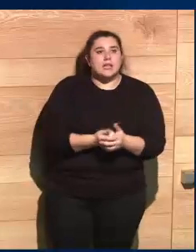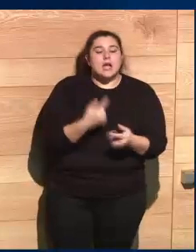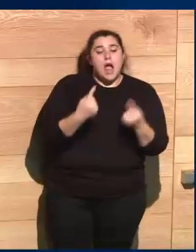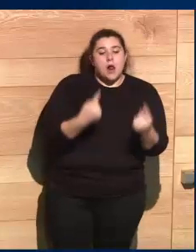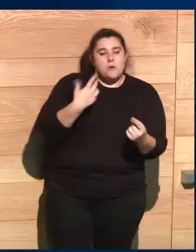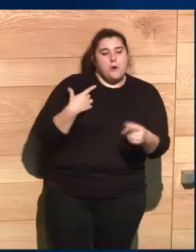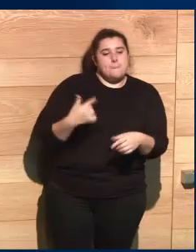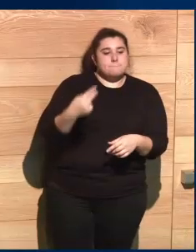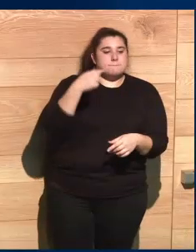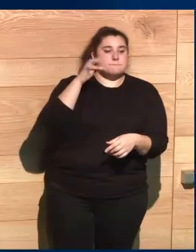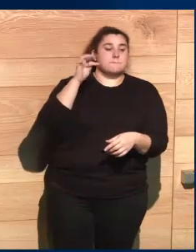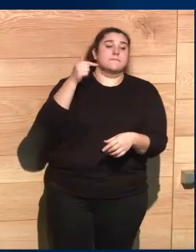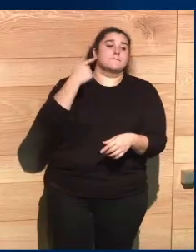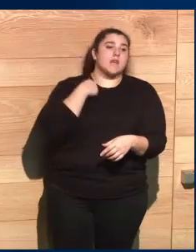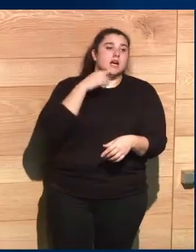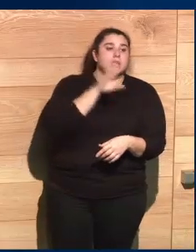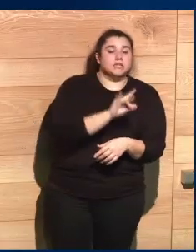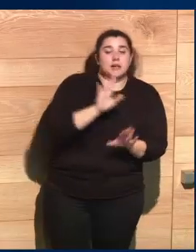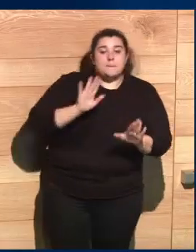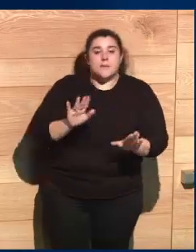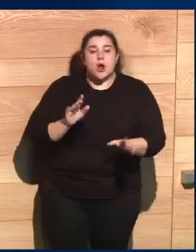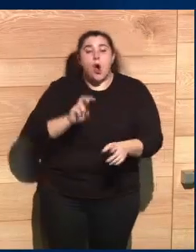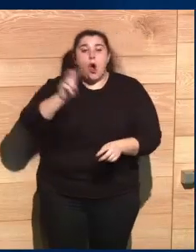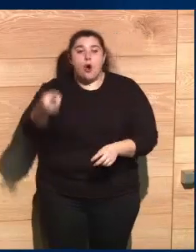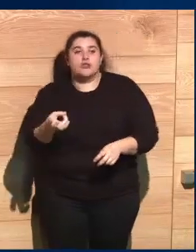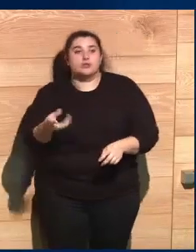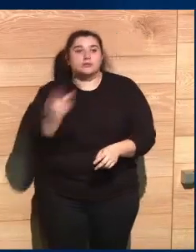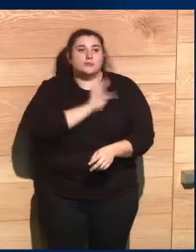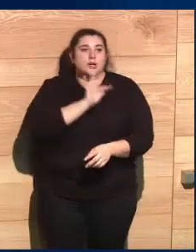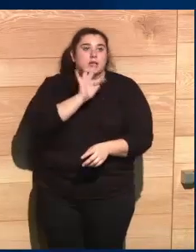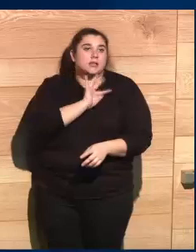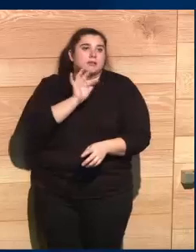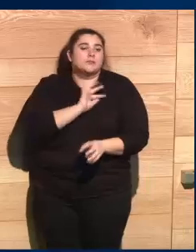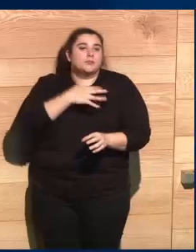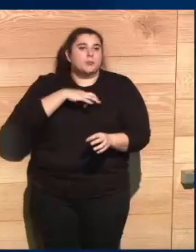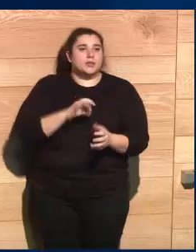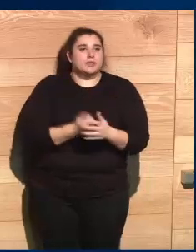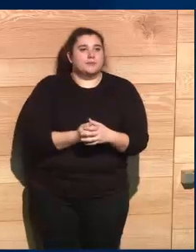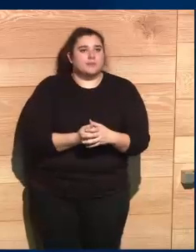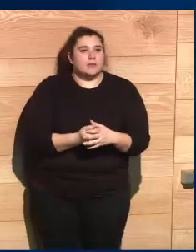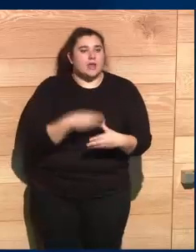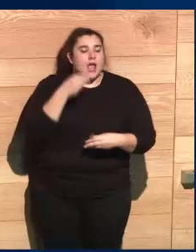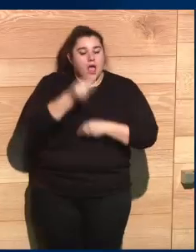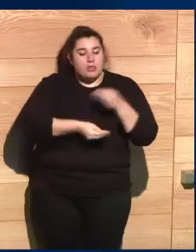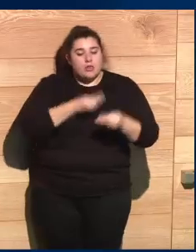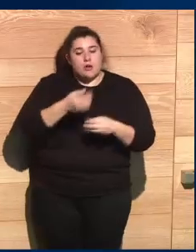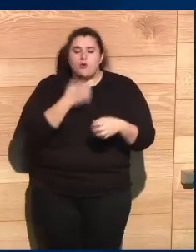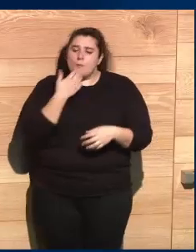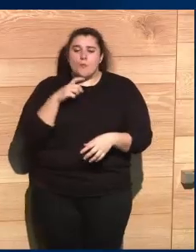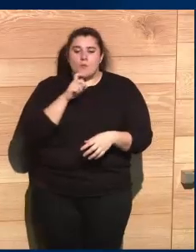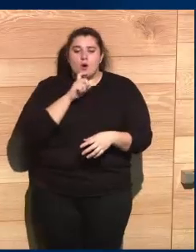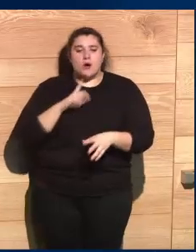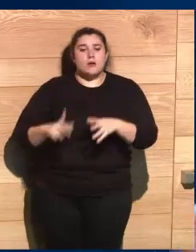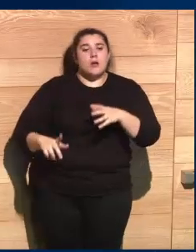algo. Y lo que te da el chute de dopamina es el ring ding ding de que tú has ganado. Y lo estás haciendo de una manera mecánica y lo estás haciendo